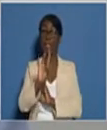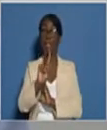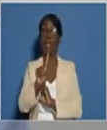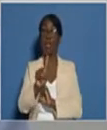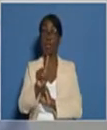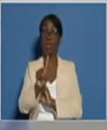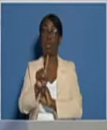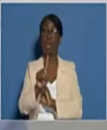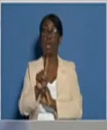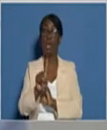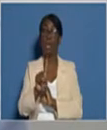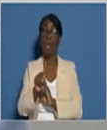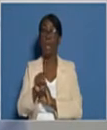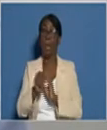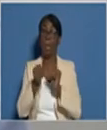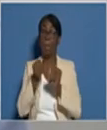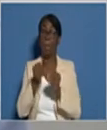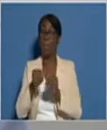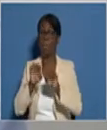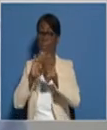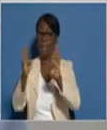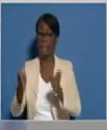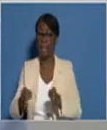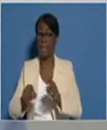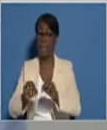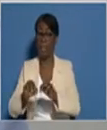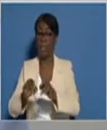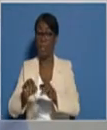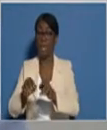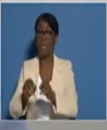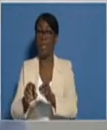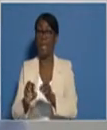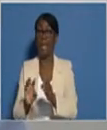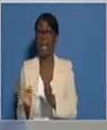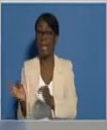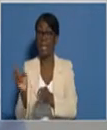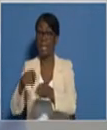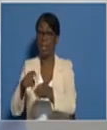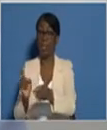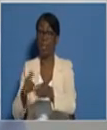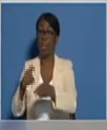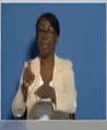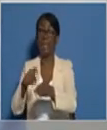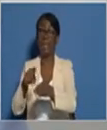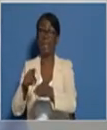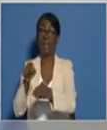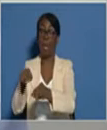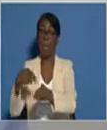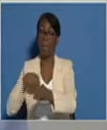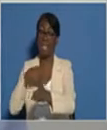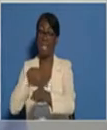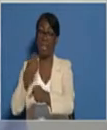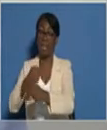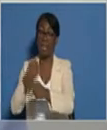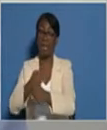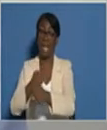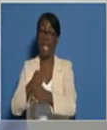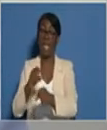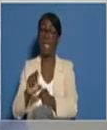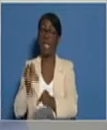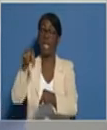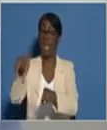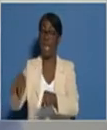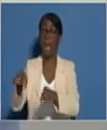serán registrados progresivamente en la base de datos de Mitradel y seguidamente en la base de datos de la Autoridad de Innovación